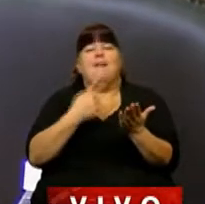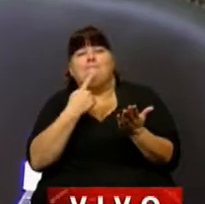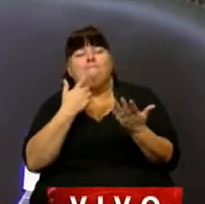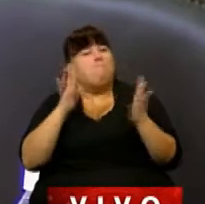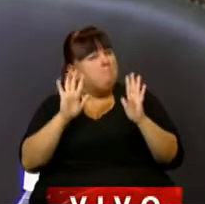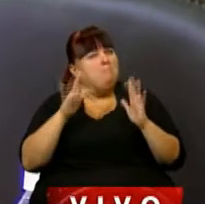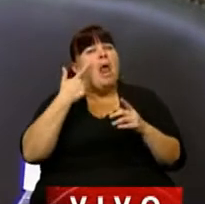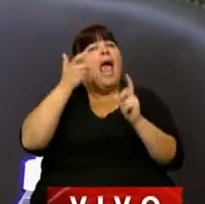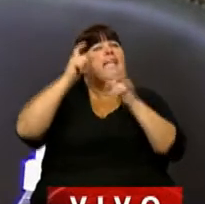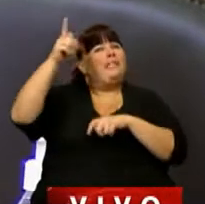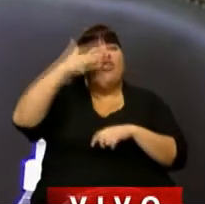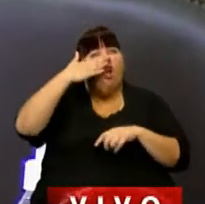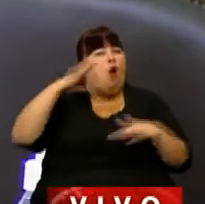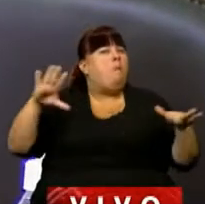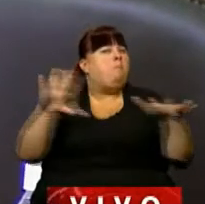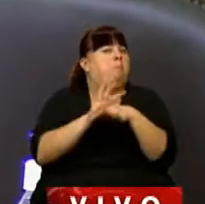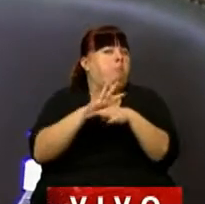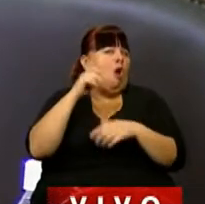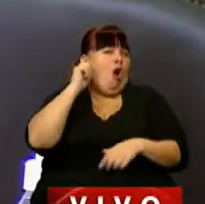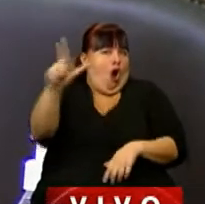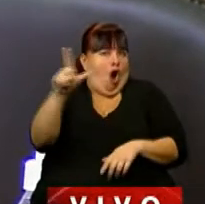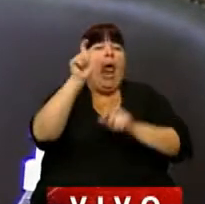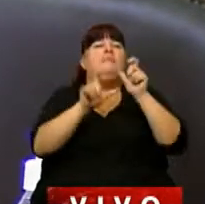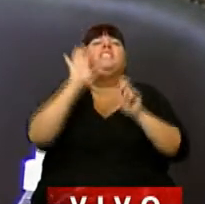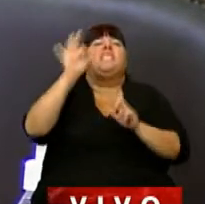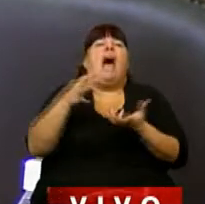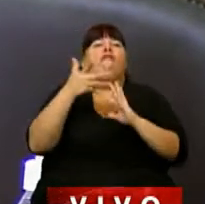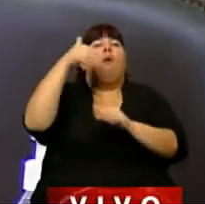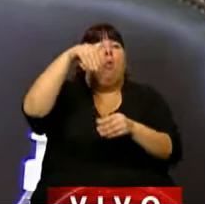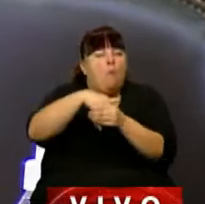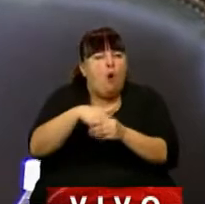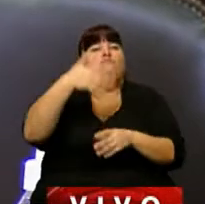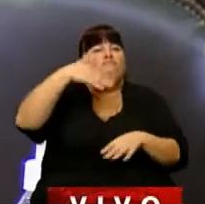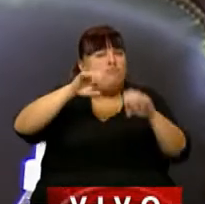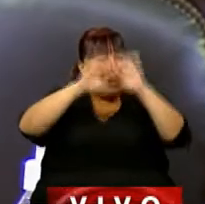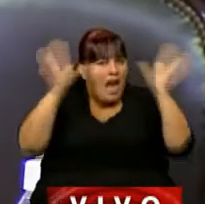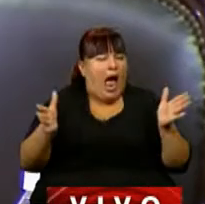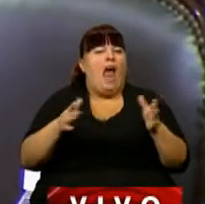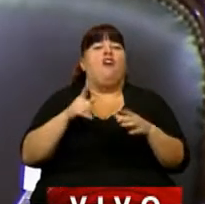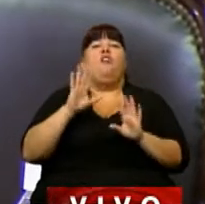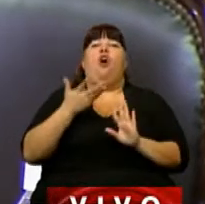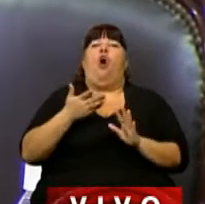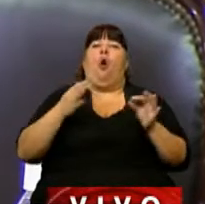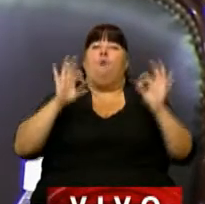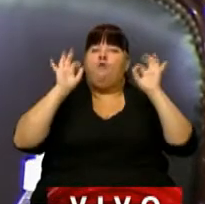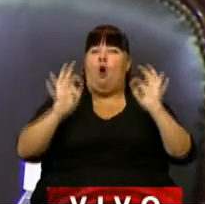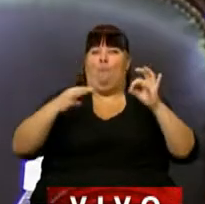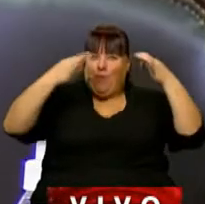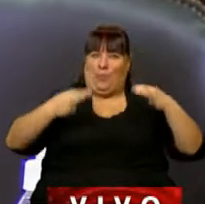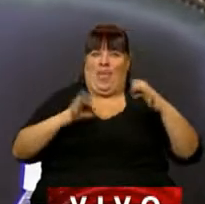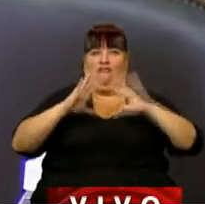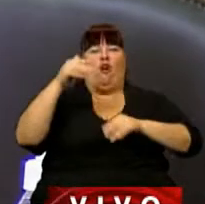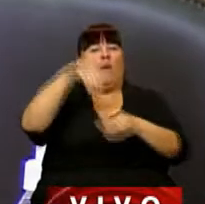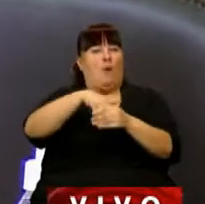verdad que las experiencias cordobesas fueron todas exitosas, la gente supo cómo votar, llevó adelante un ejercicio más acabado de